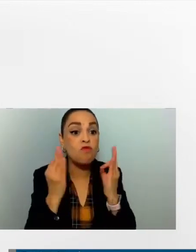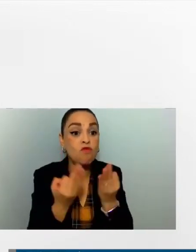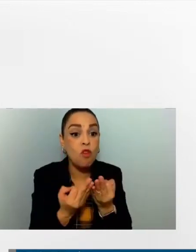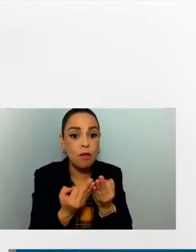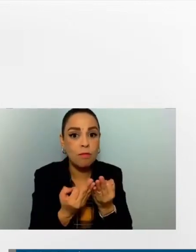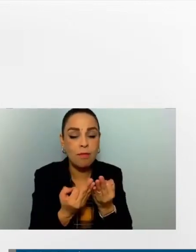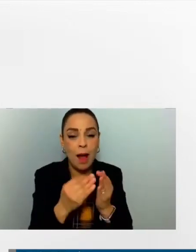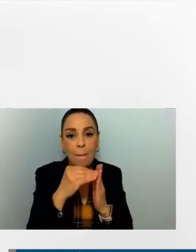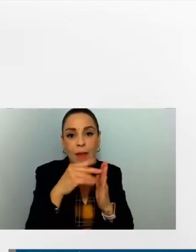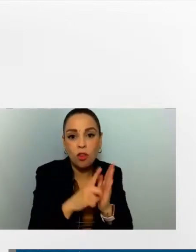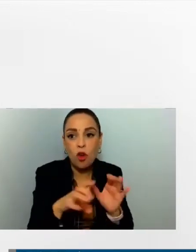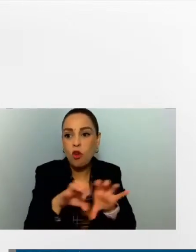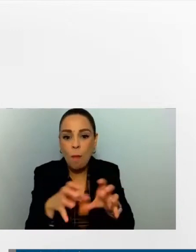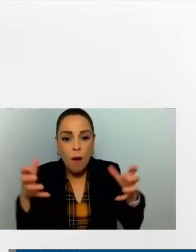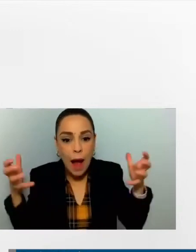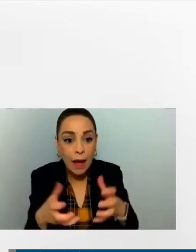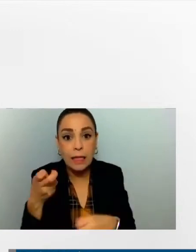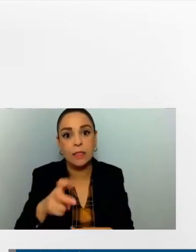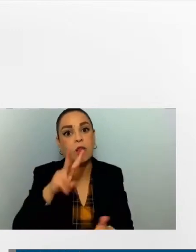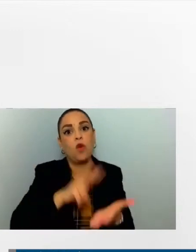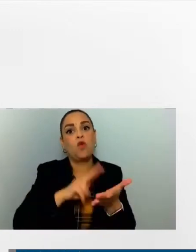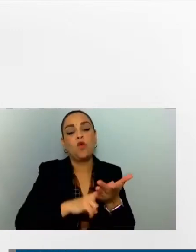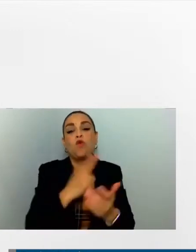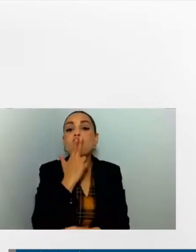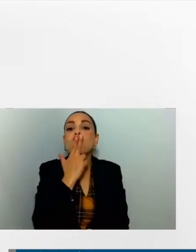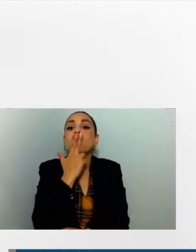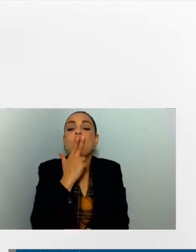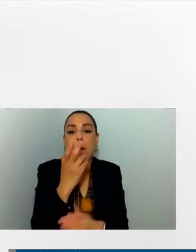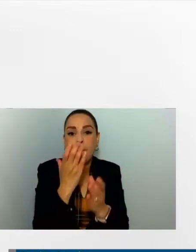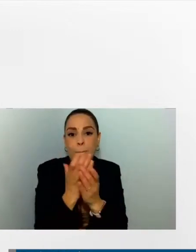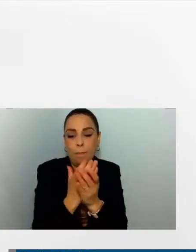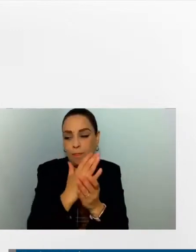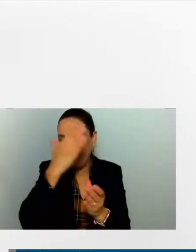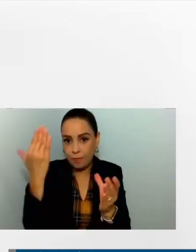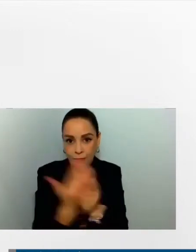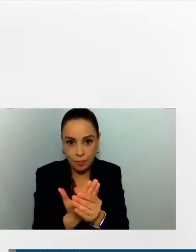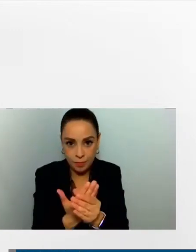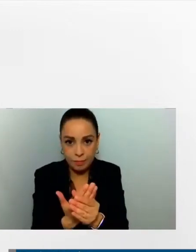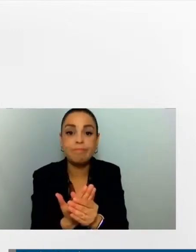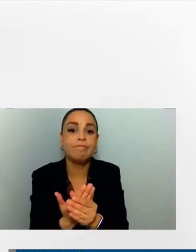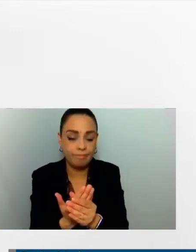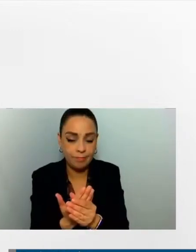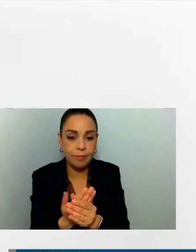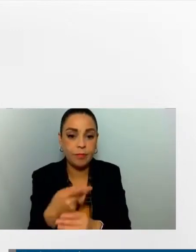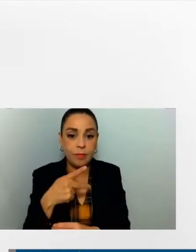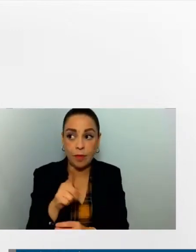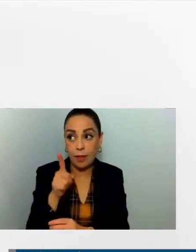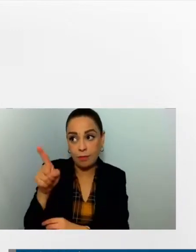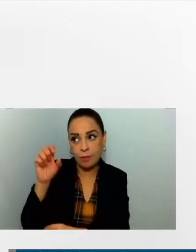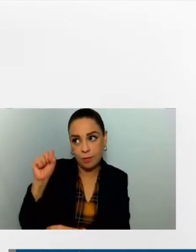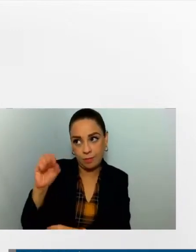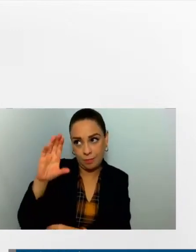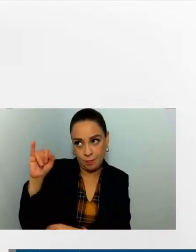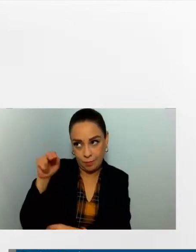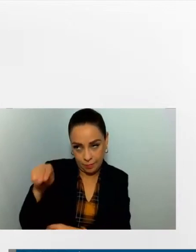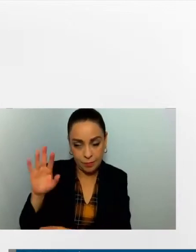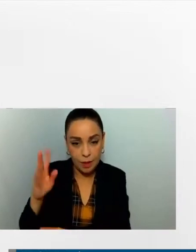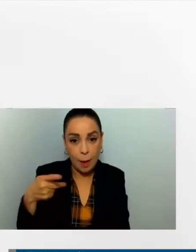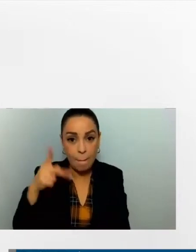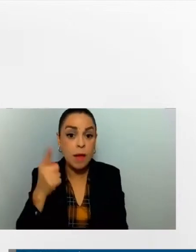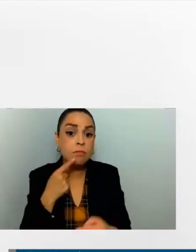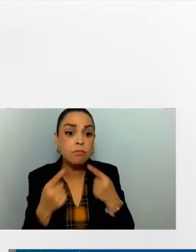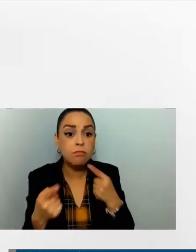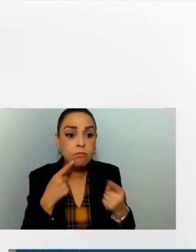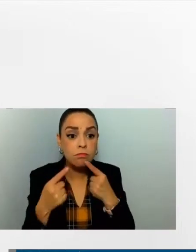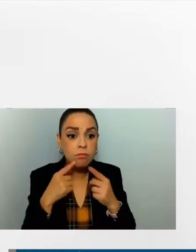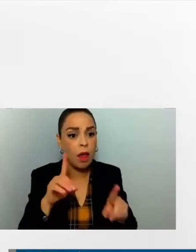de jurisprudencia. Insisto, el diálogo ahora es con la Suprema Corte, pero el diálogo puede ser al nivel jurisdiccional